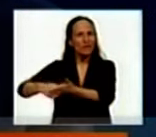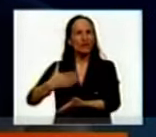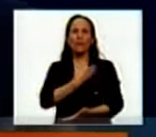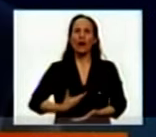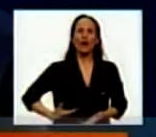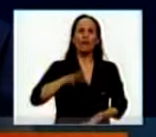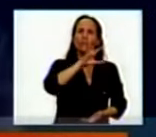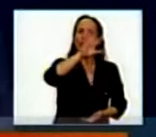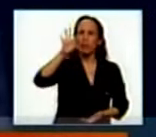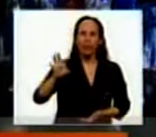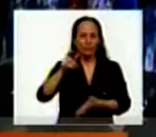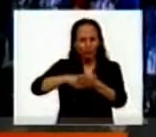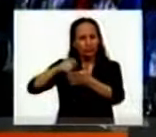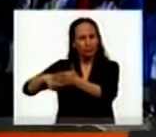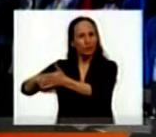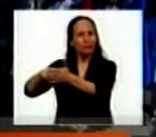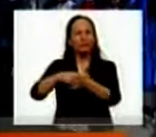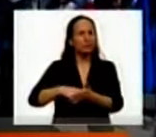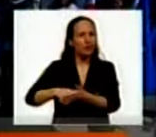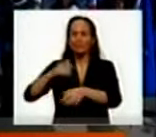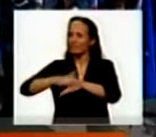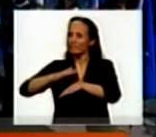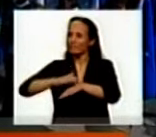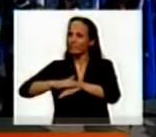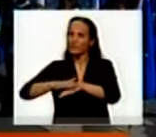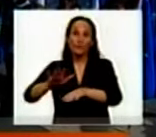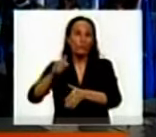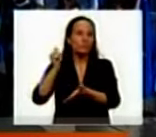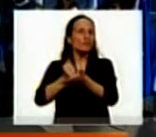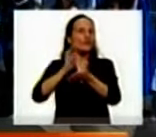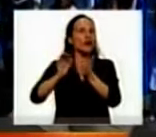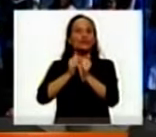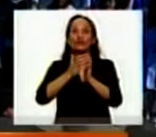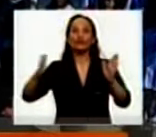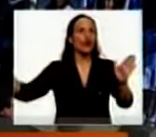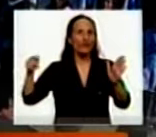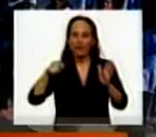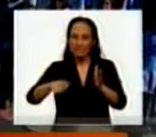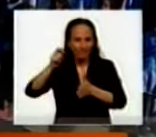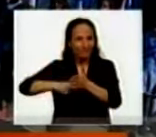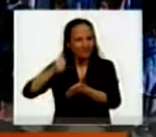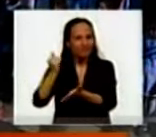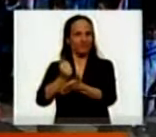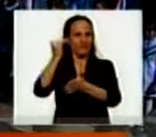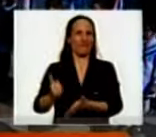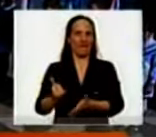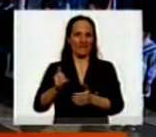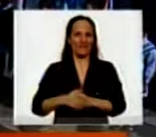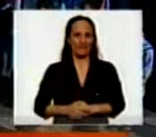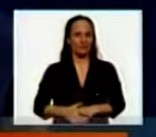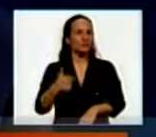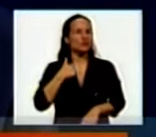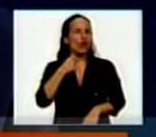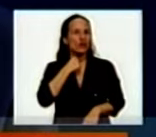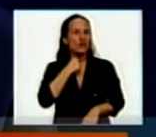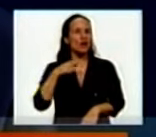gobernadores un compromiso que quedó en la historia, queridos gobernadores. Y yo quiero que la historia